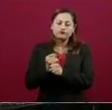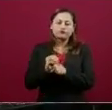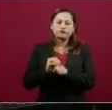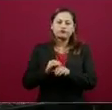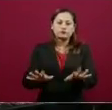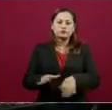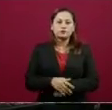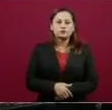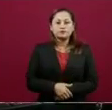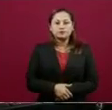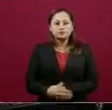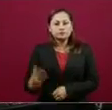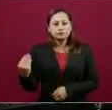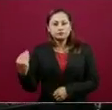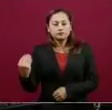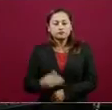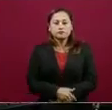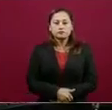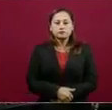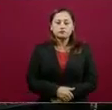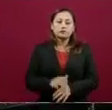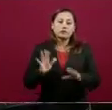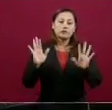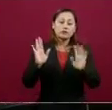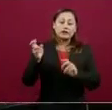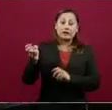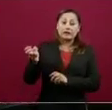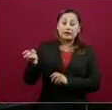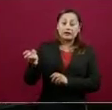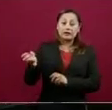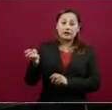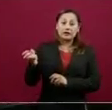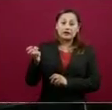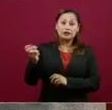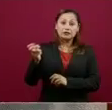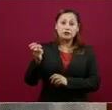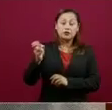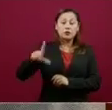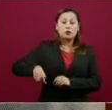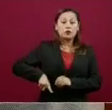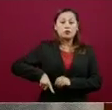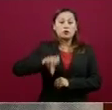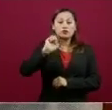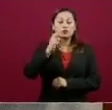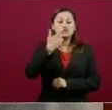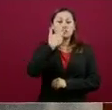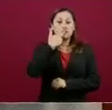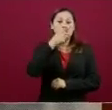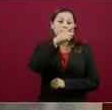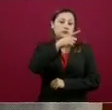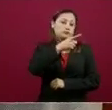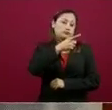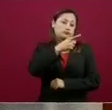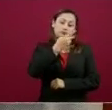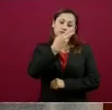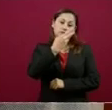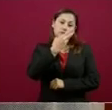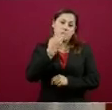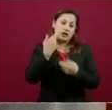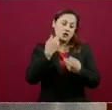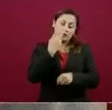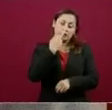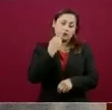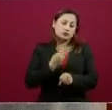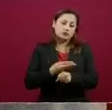bueno eso es un asunto que debe resolver el gobierno del estado de chihuahua para desahogar de manera plena esta situación